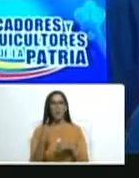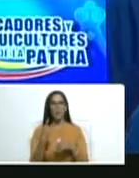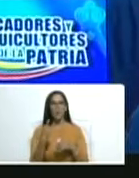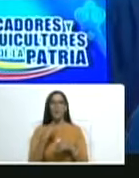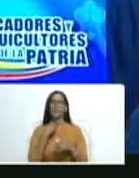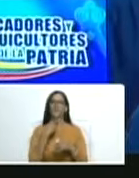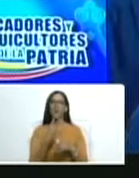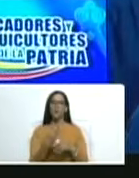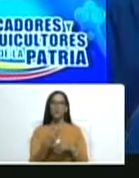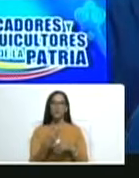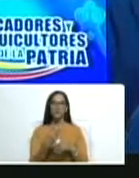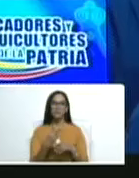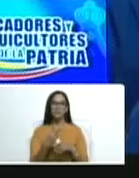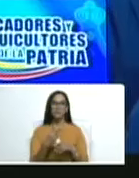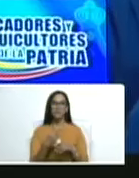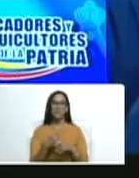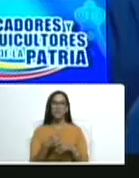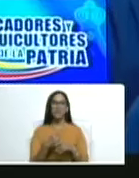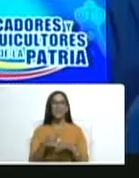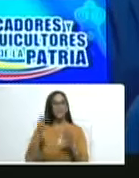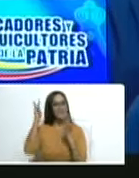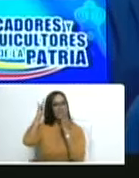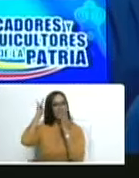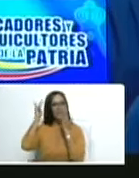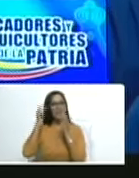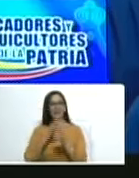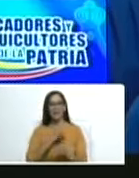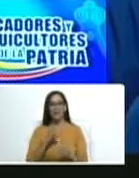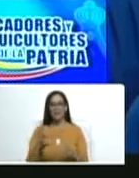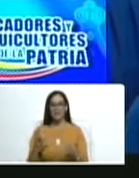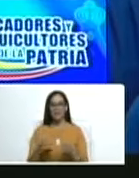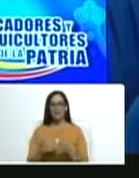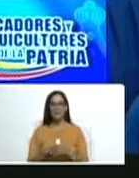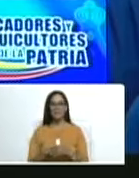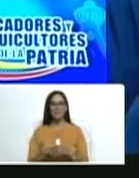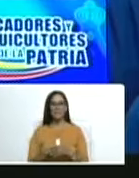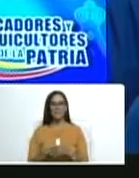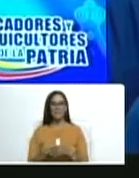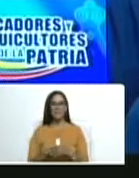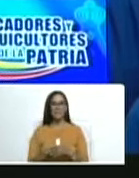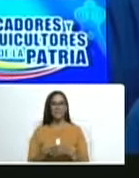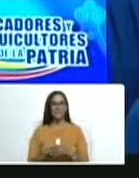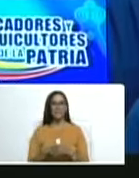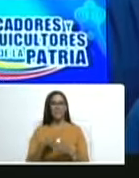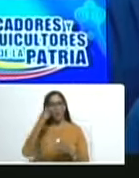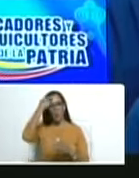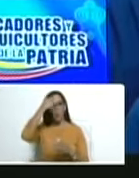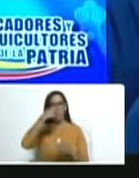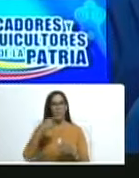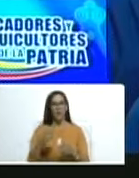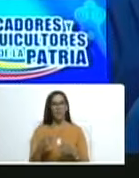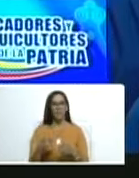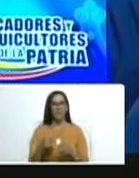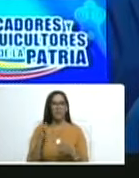voz indígena, caribe, de los pueblos cariña,